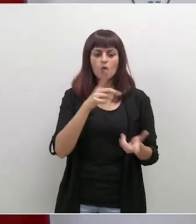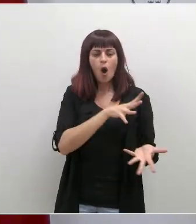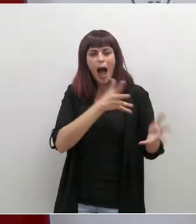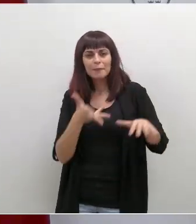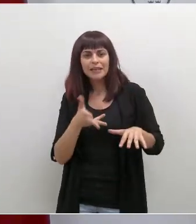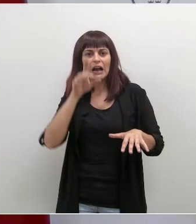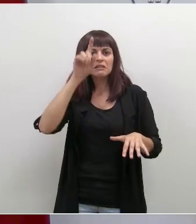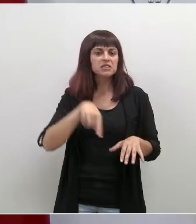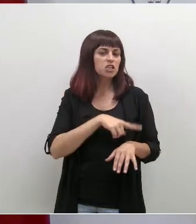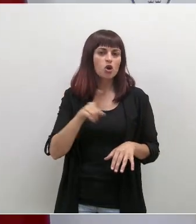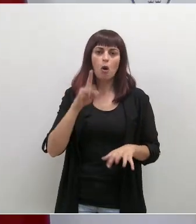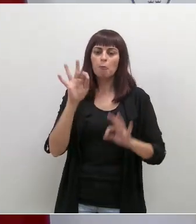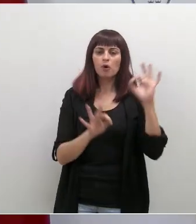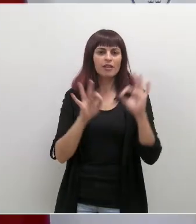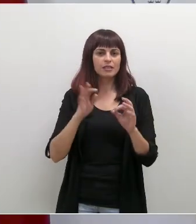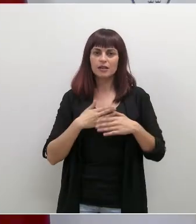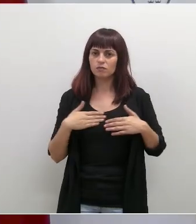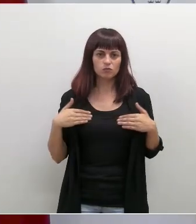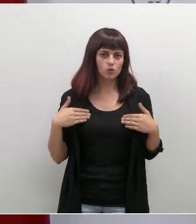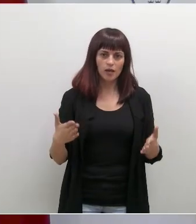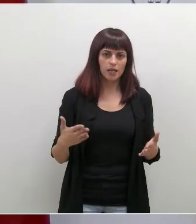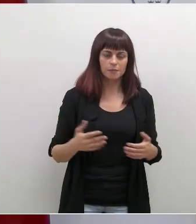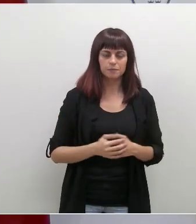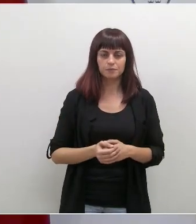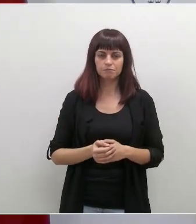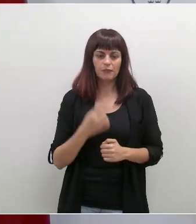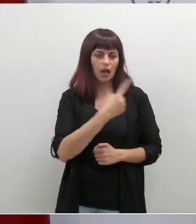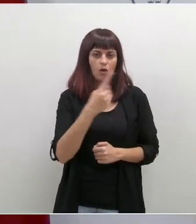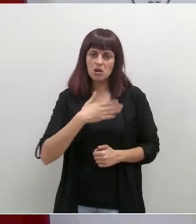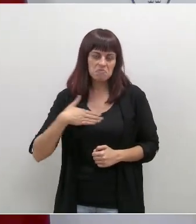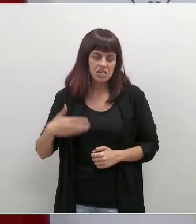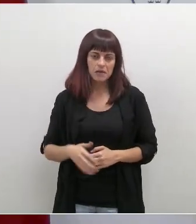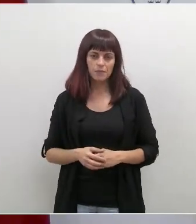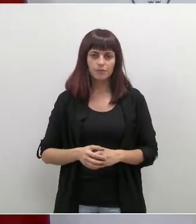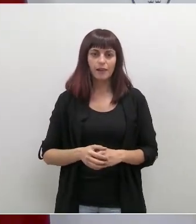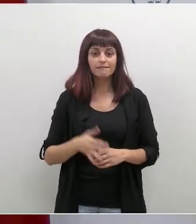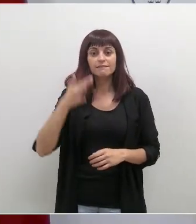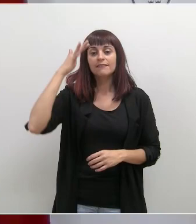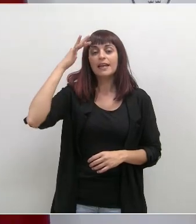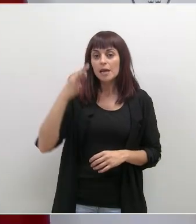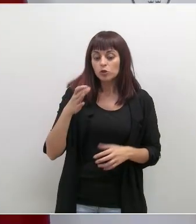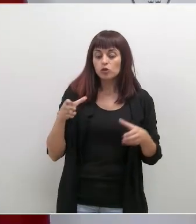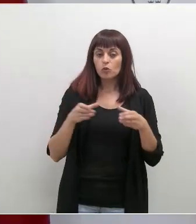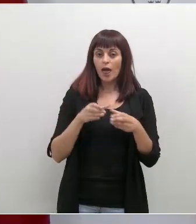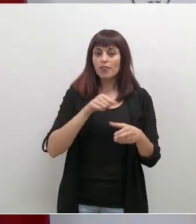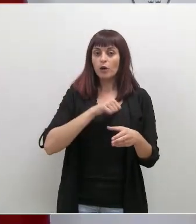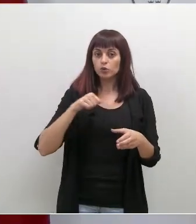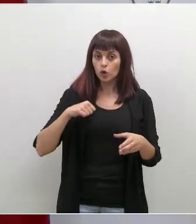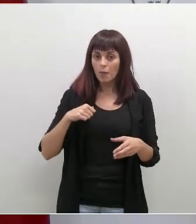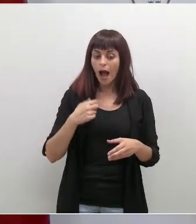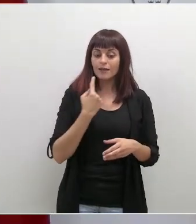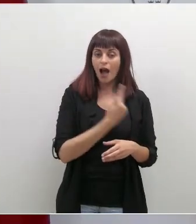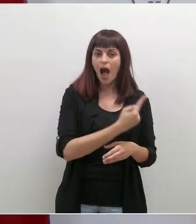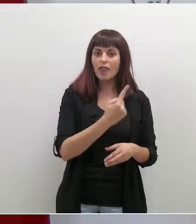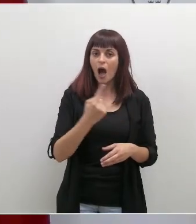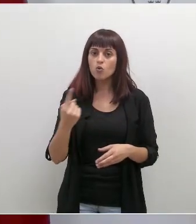aplicarlo y en el porcentaje en el que cada una se la debía aplicar. Creemos que cada comunidad autónoma tiene